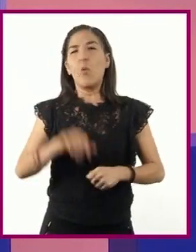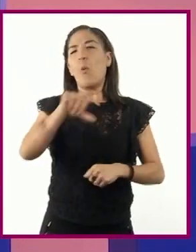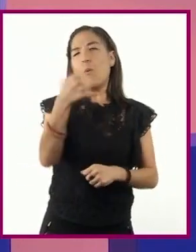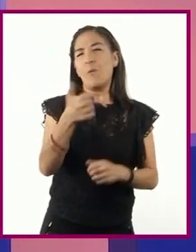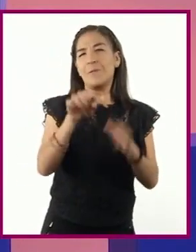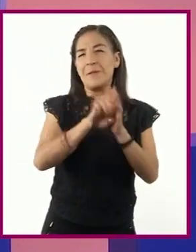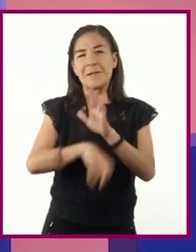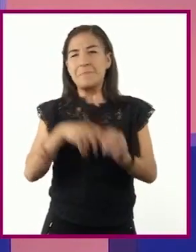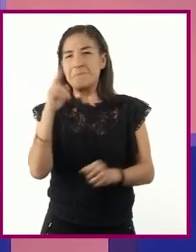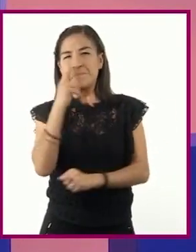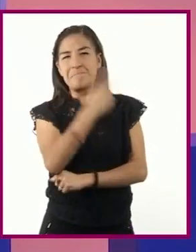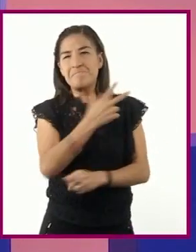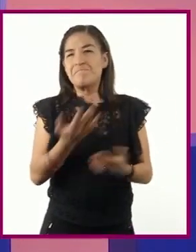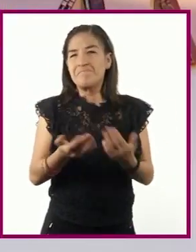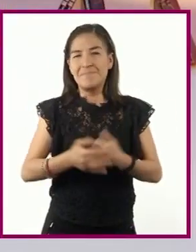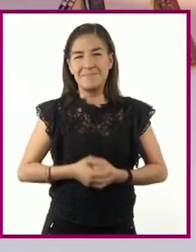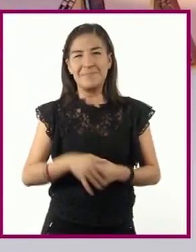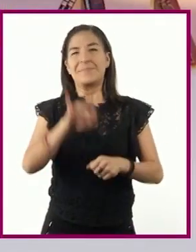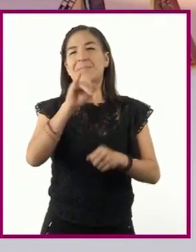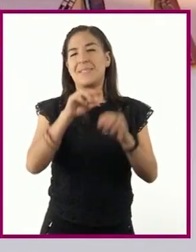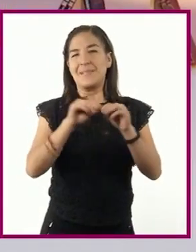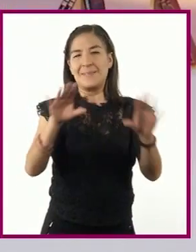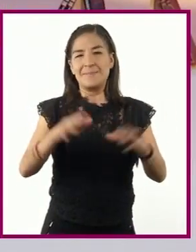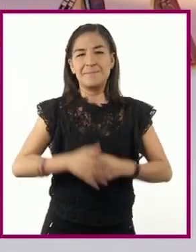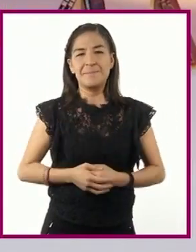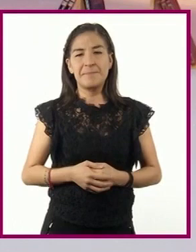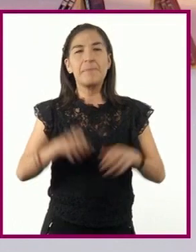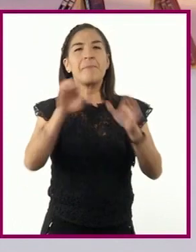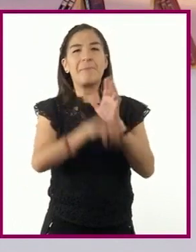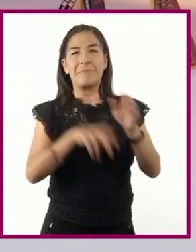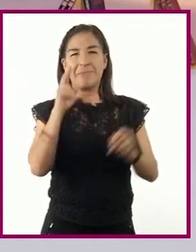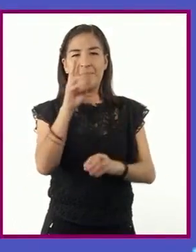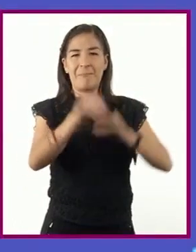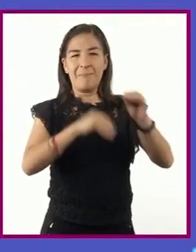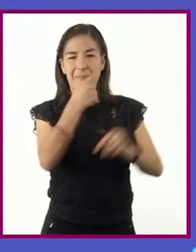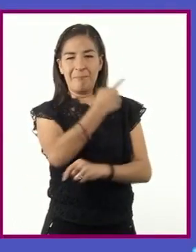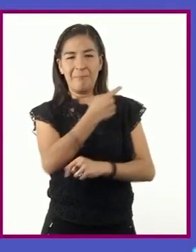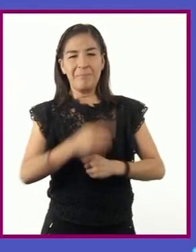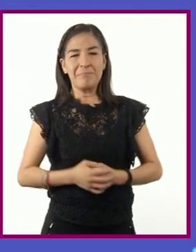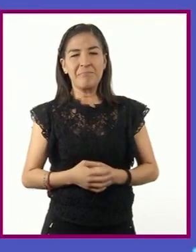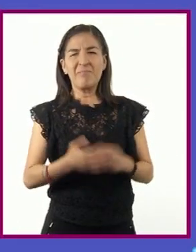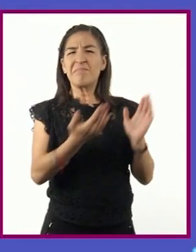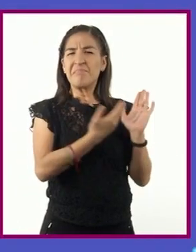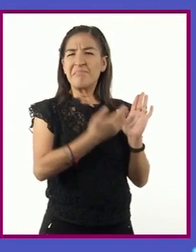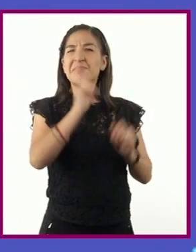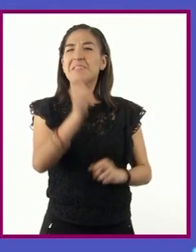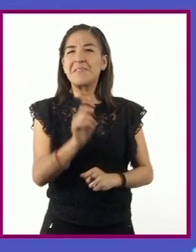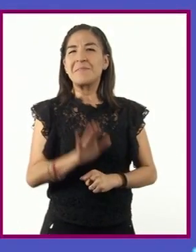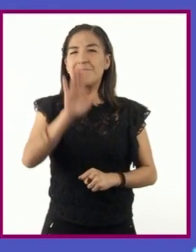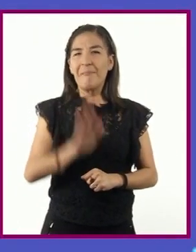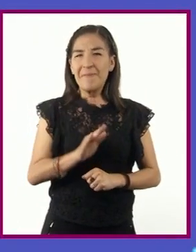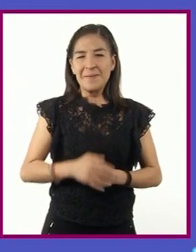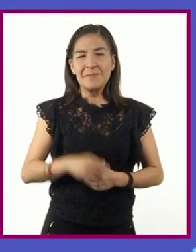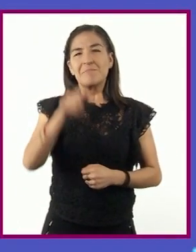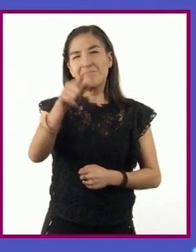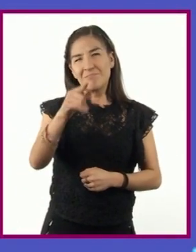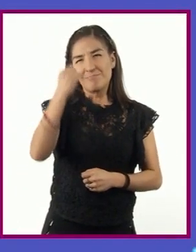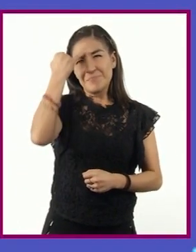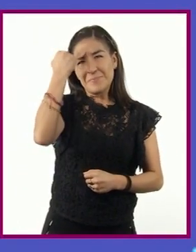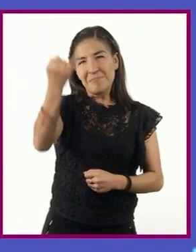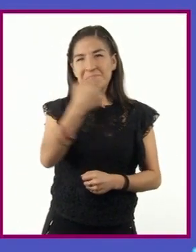ejemplo? Claro, por ejemplo, esta maqueta. ¿A qué se parece o qué les trae a la